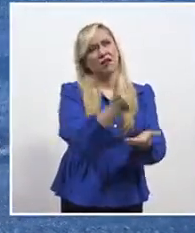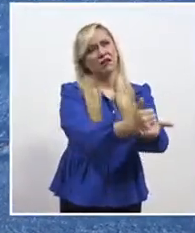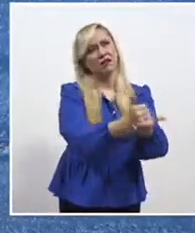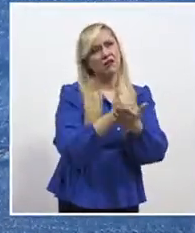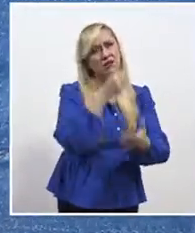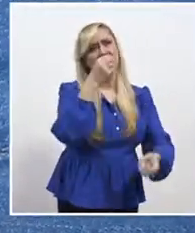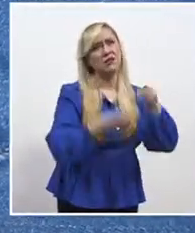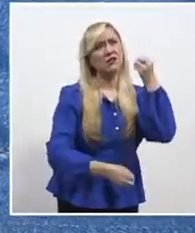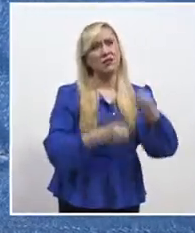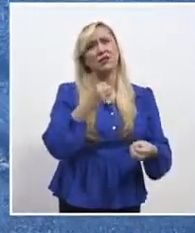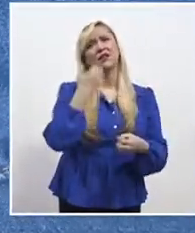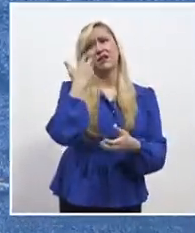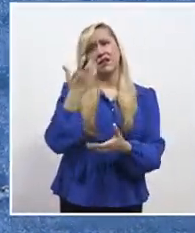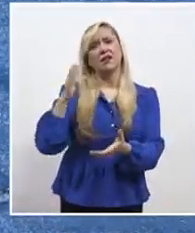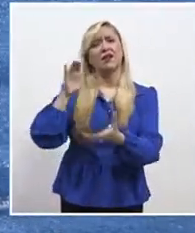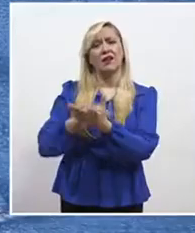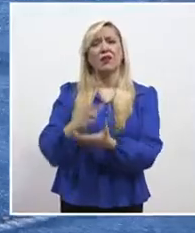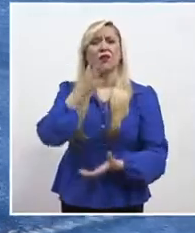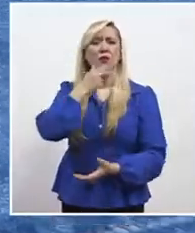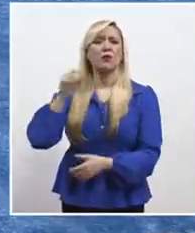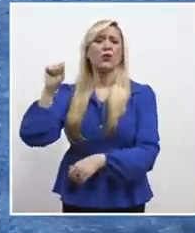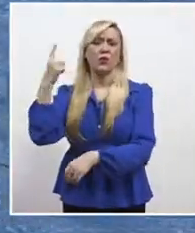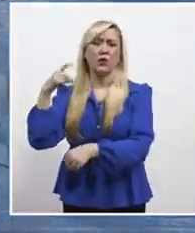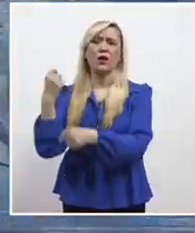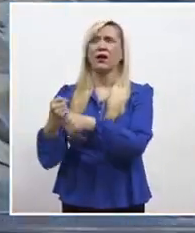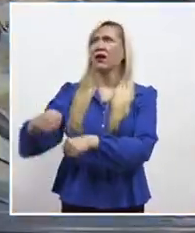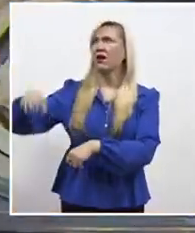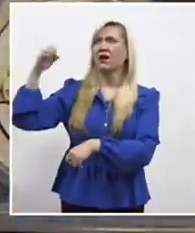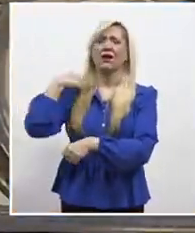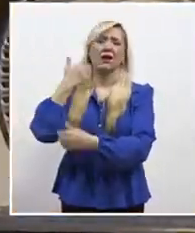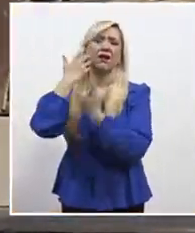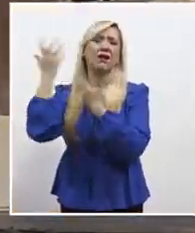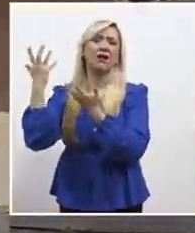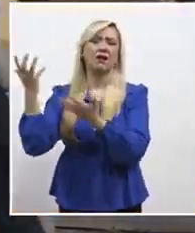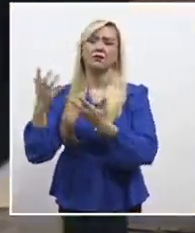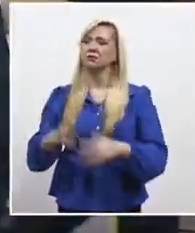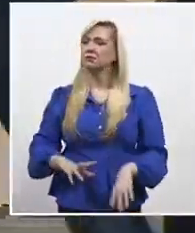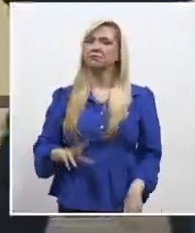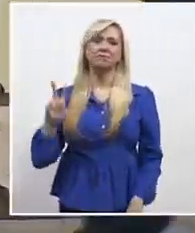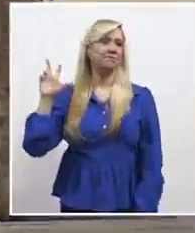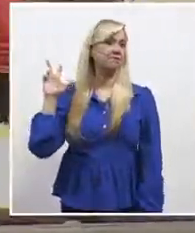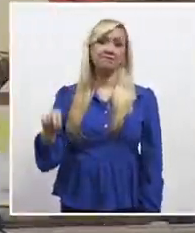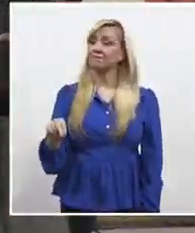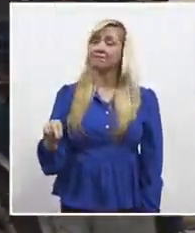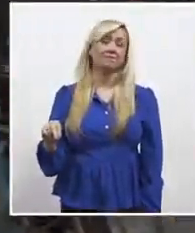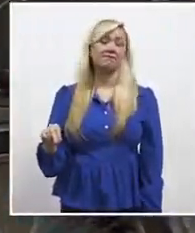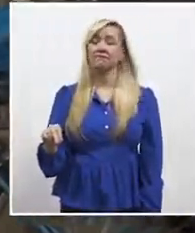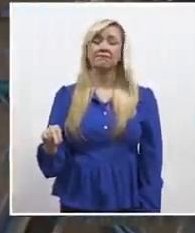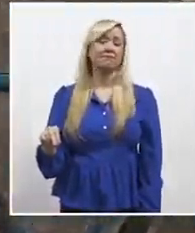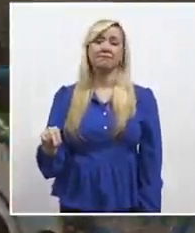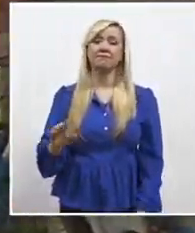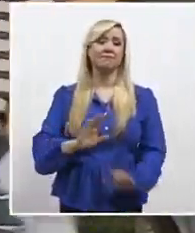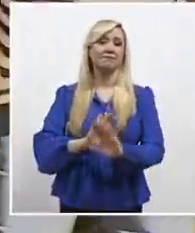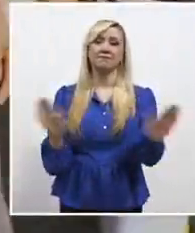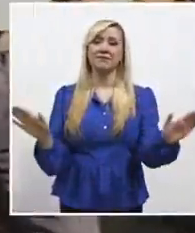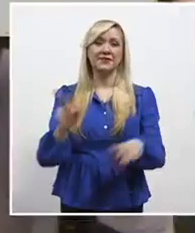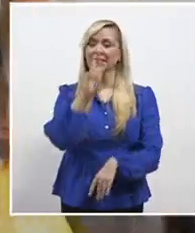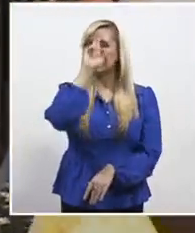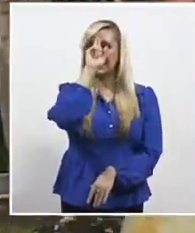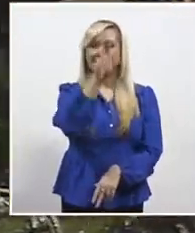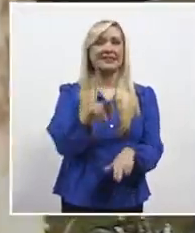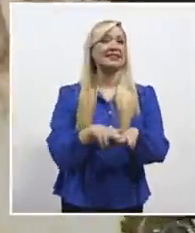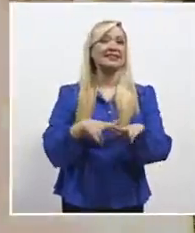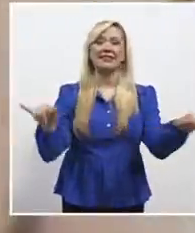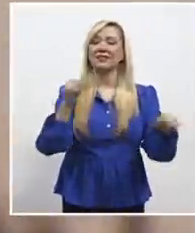justicia para poder casarse con un hombre de 21 años. Con esta decisión, el máximo tribunal ratificó su posición a favor de la prohibición absoluta